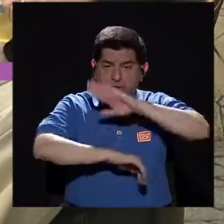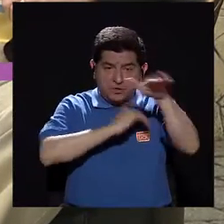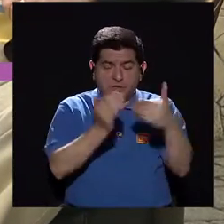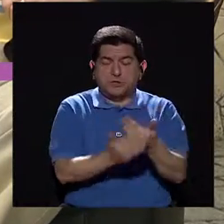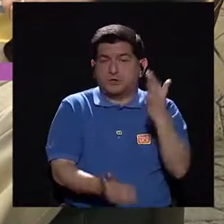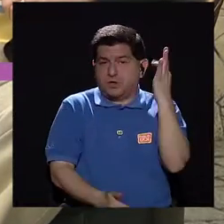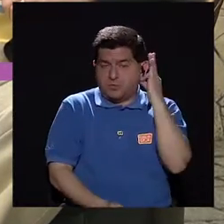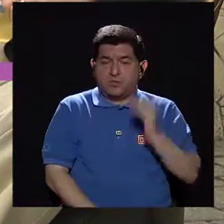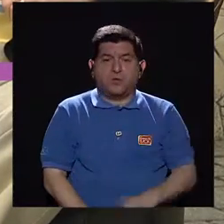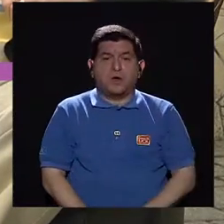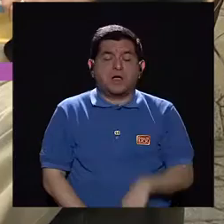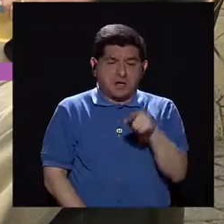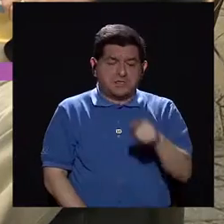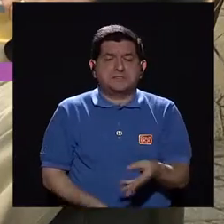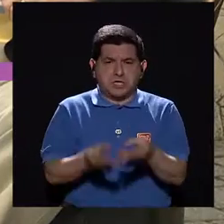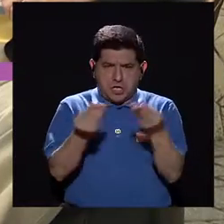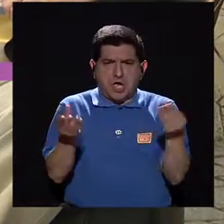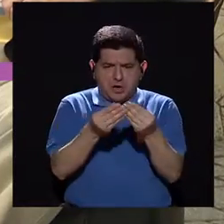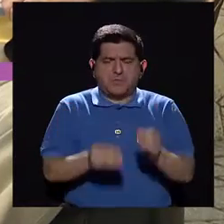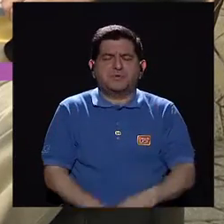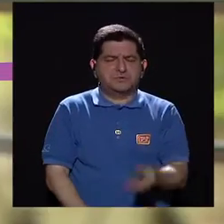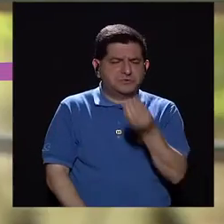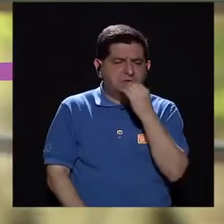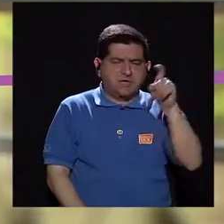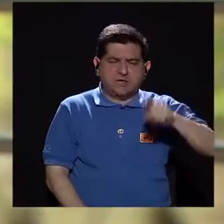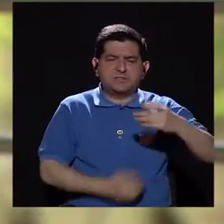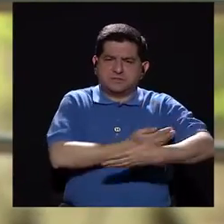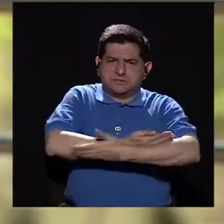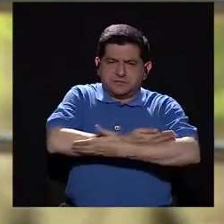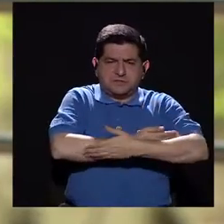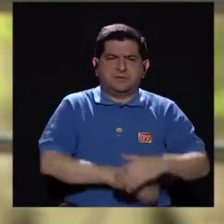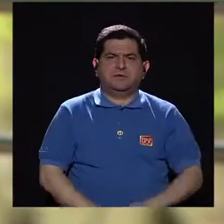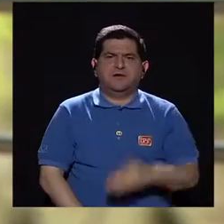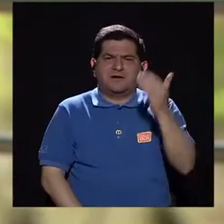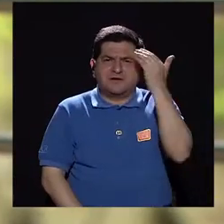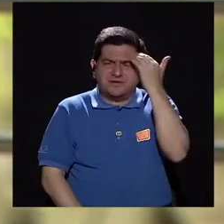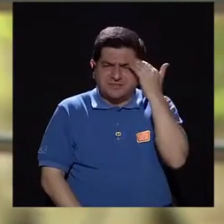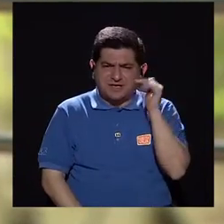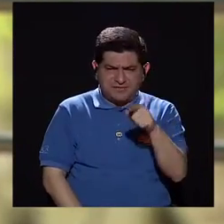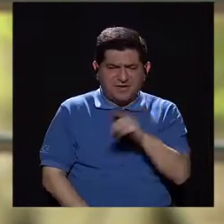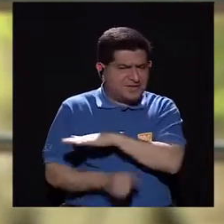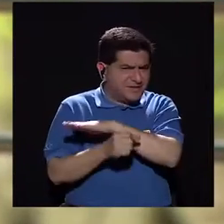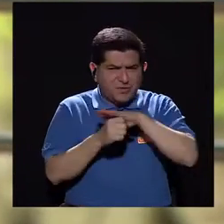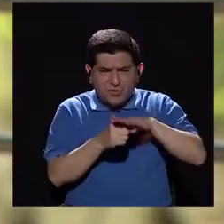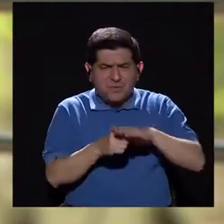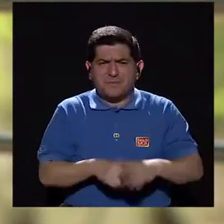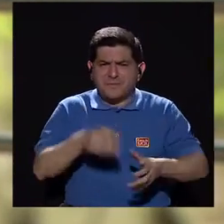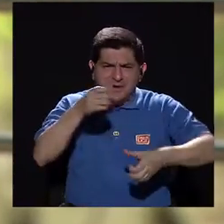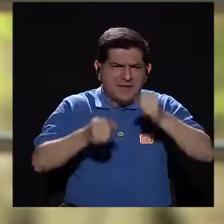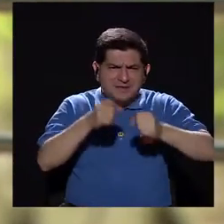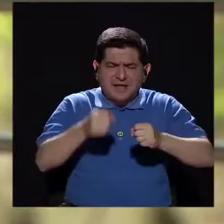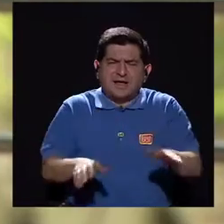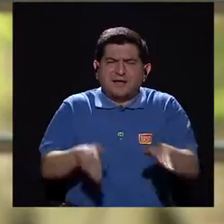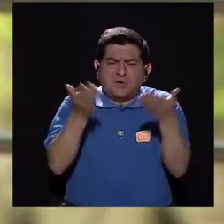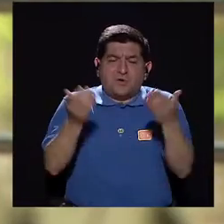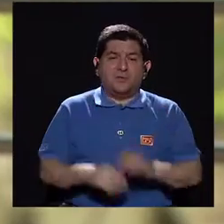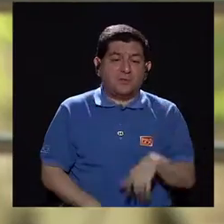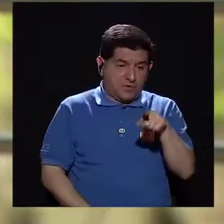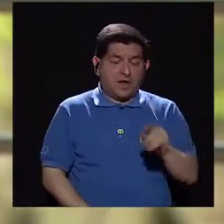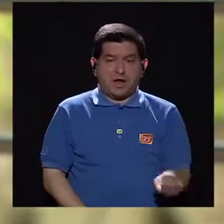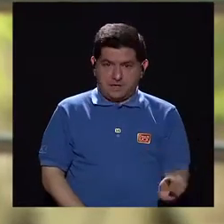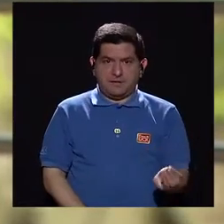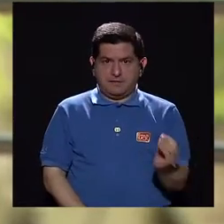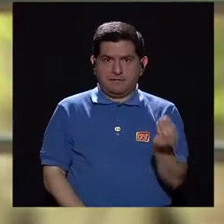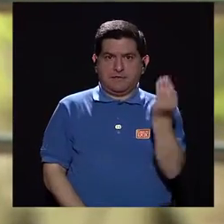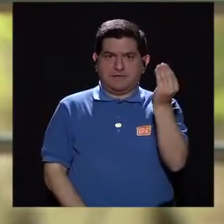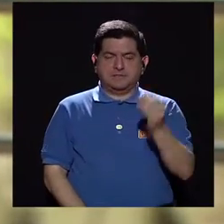todas las mujeres producimos la leche que nuestro bebé necesita. ¿Cómo sabemos que nuestra leche es la suficiente? Primero que todo, porque el bebé